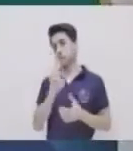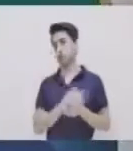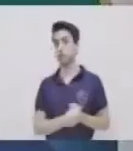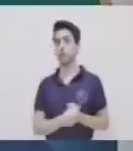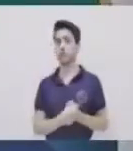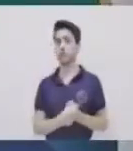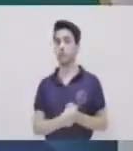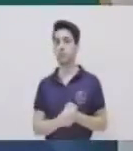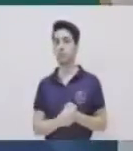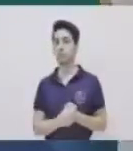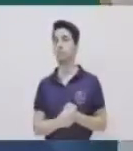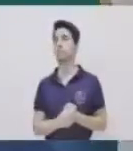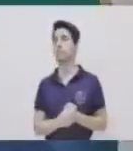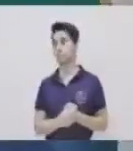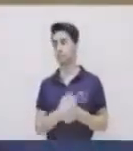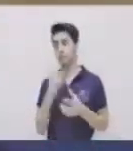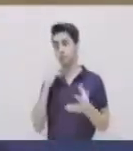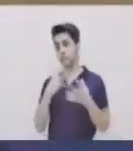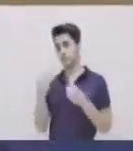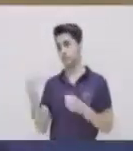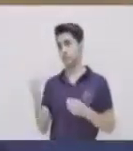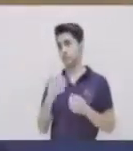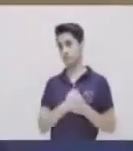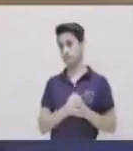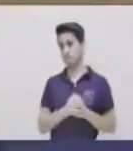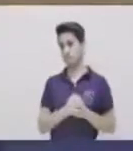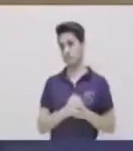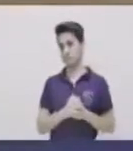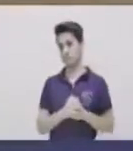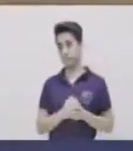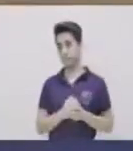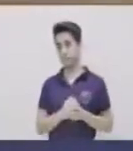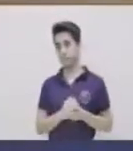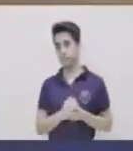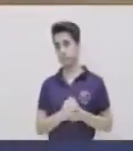2. Entonces esto es fácil porque nos va a quedar